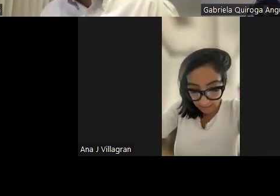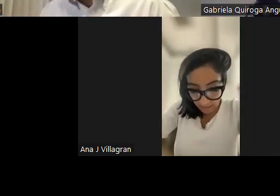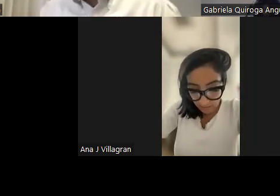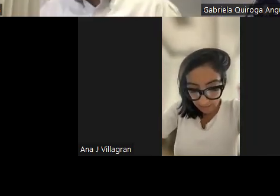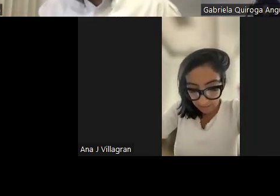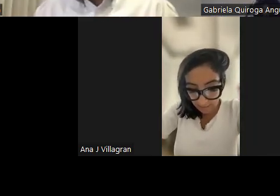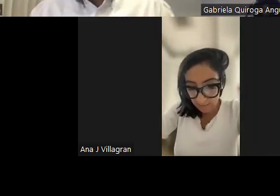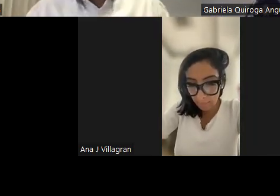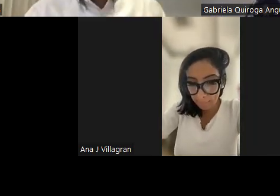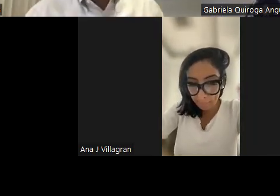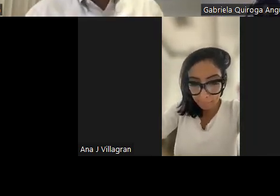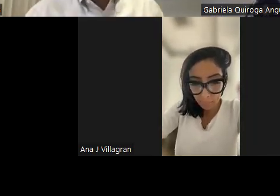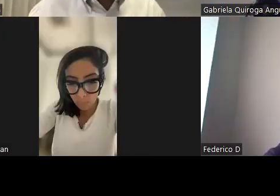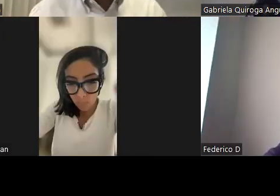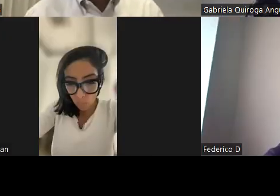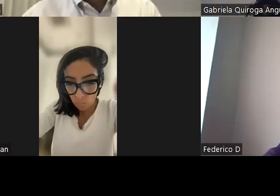Diputada Alicia Medina Hernández.